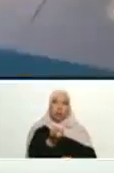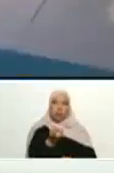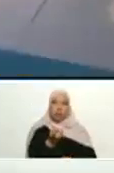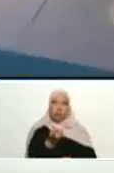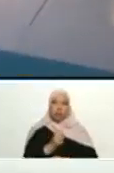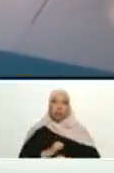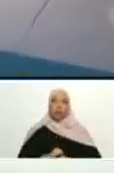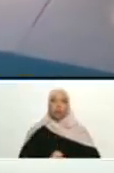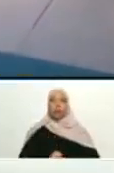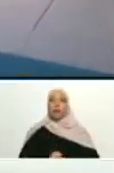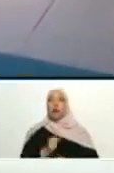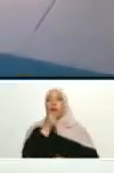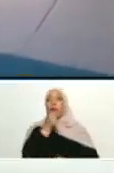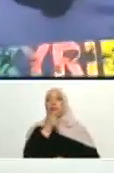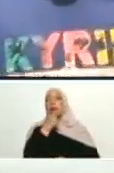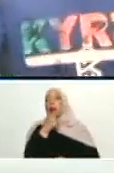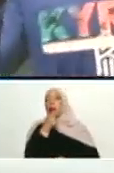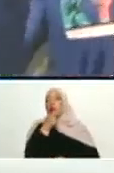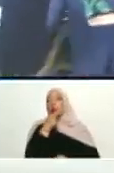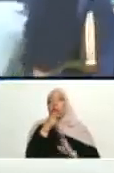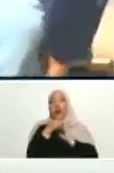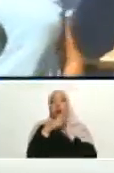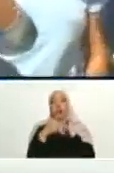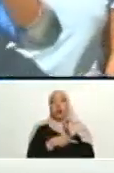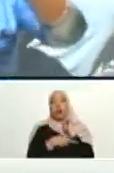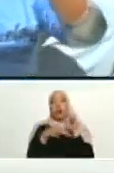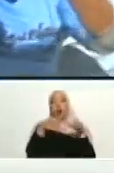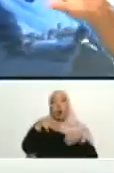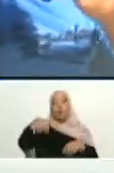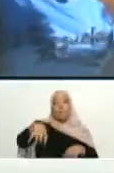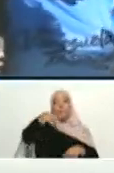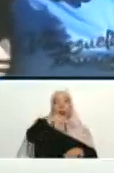Es un parque bello, de pequeñas islas, de cayos